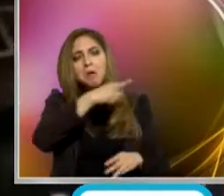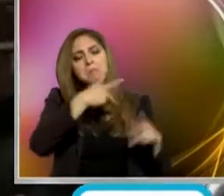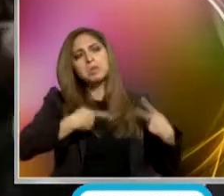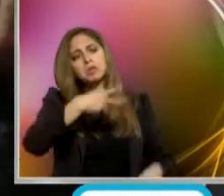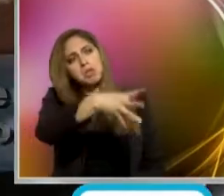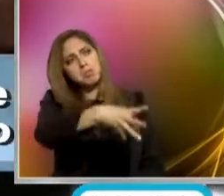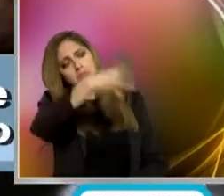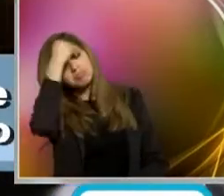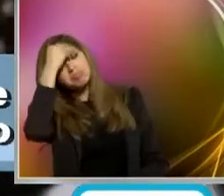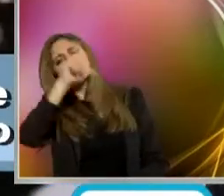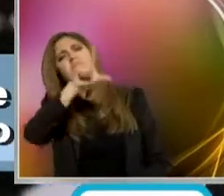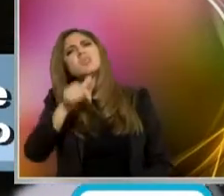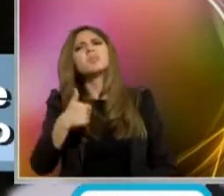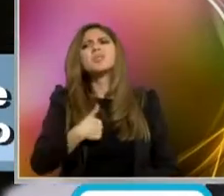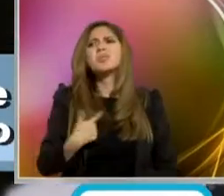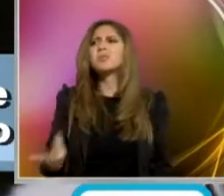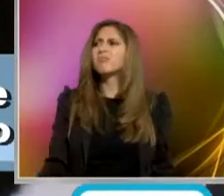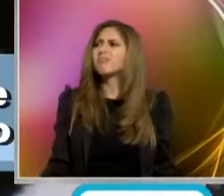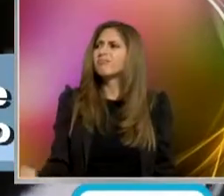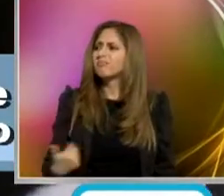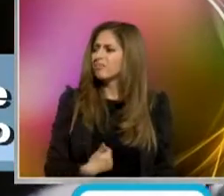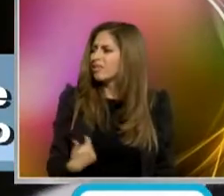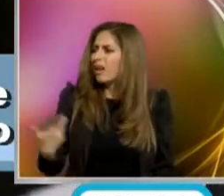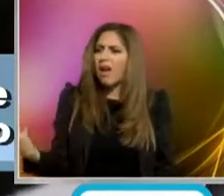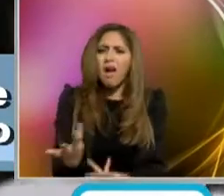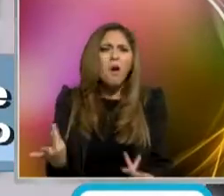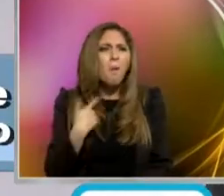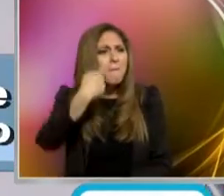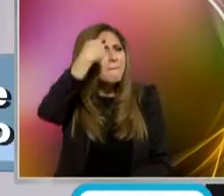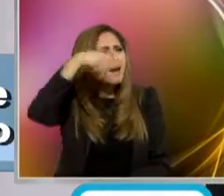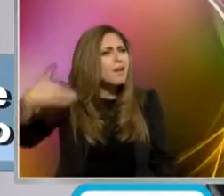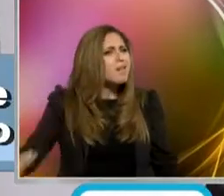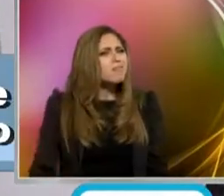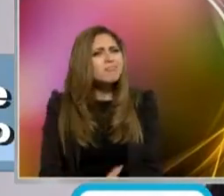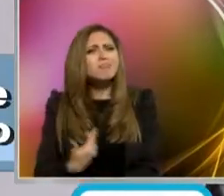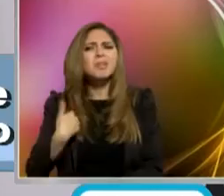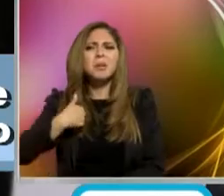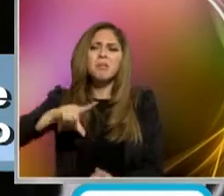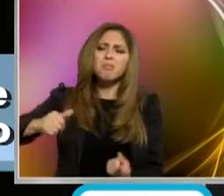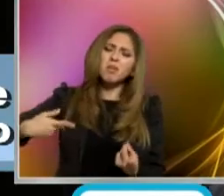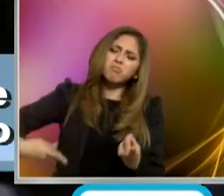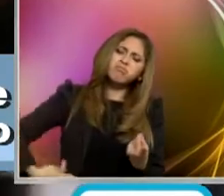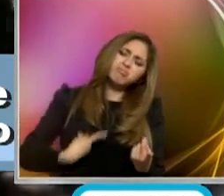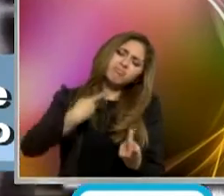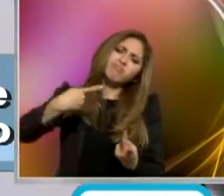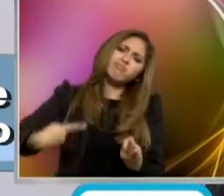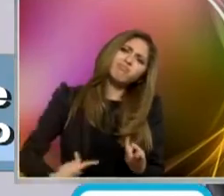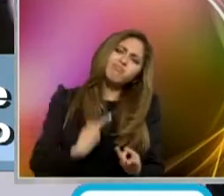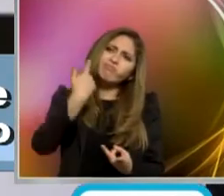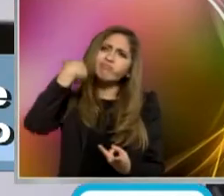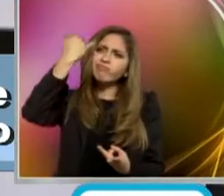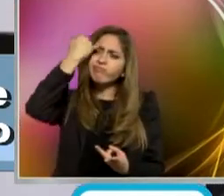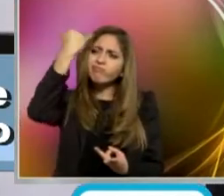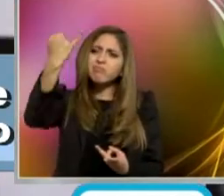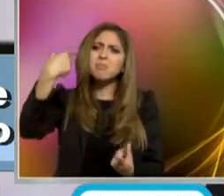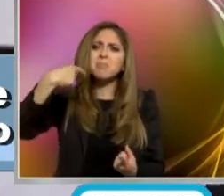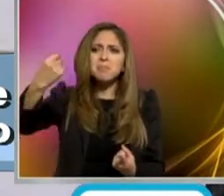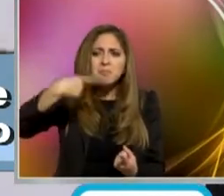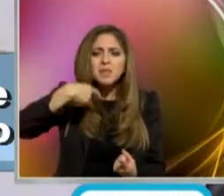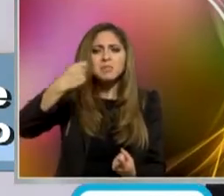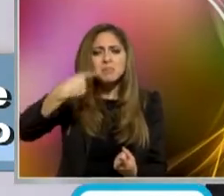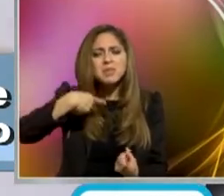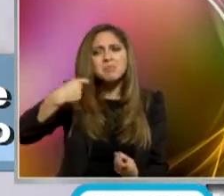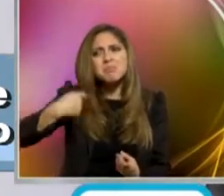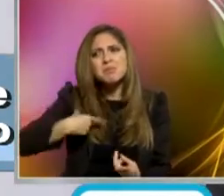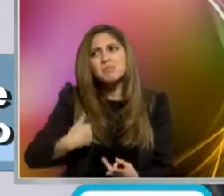uno se empezaba a preguntar: ¿qué hago aquí? ¿Para qué Claro. vine? Y entonces era mucho enfrentarse a la pregunta permanente y a uno